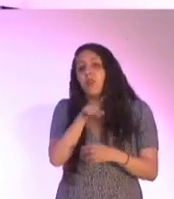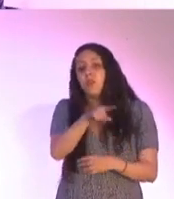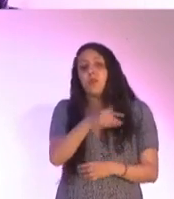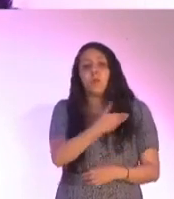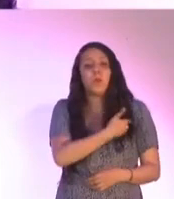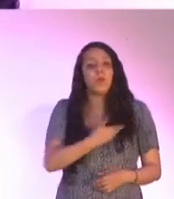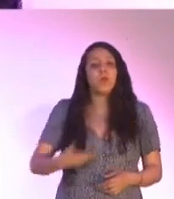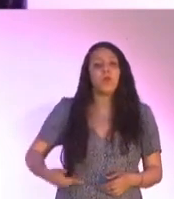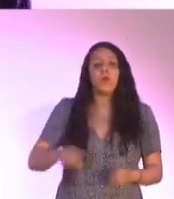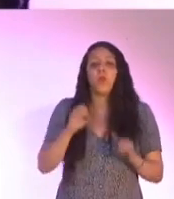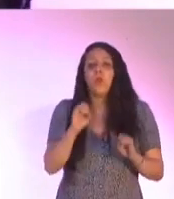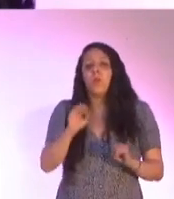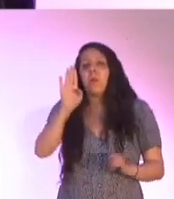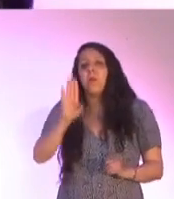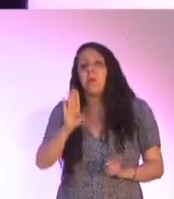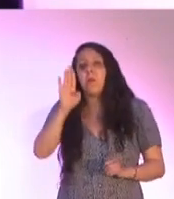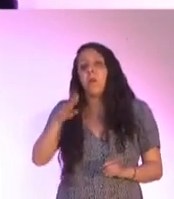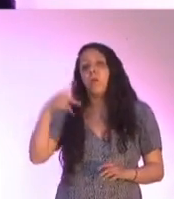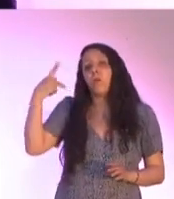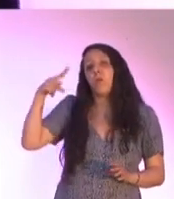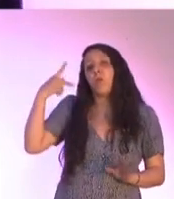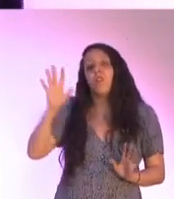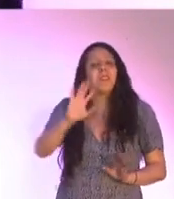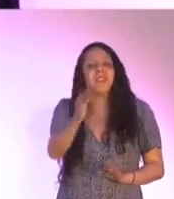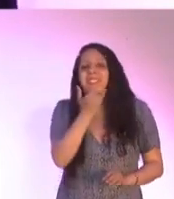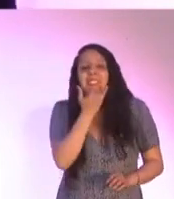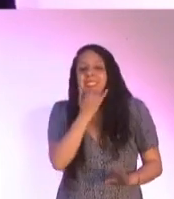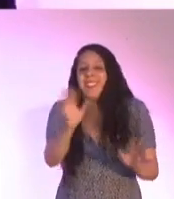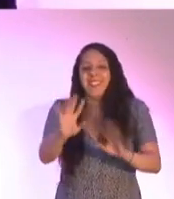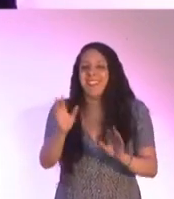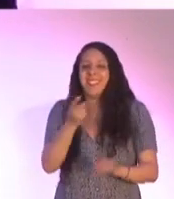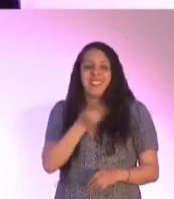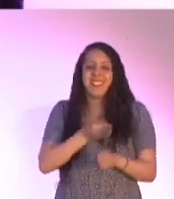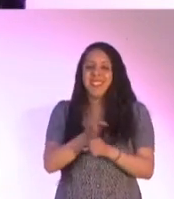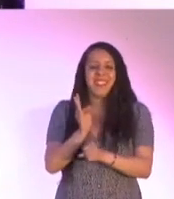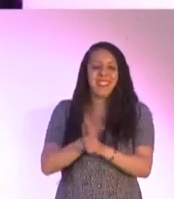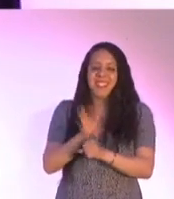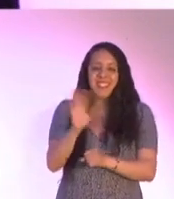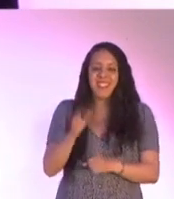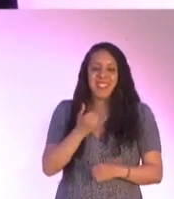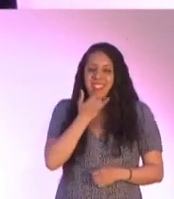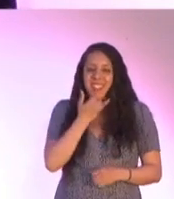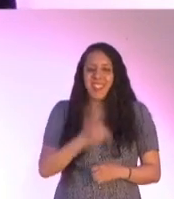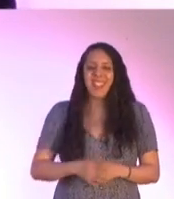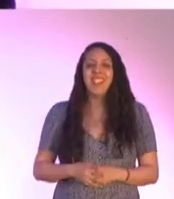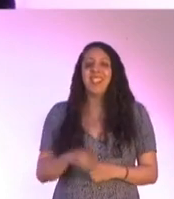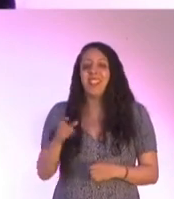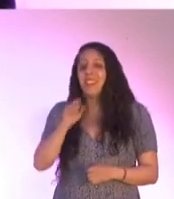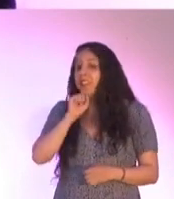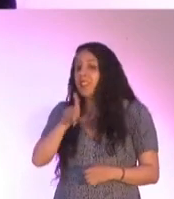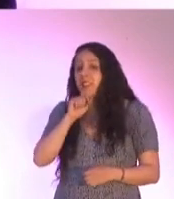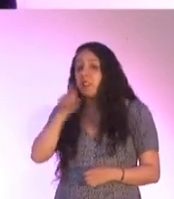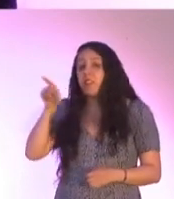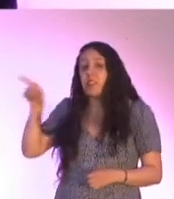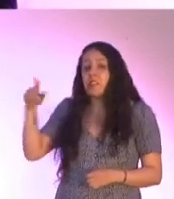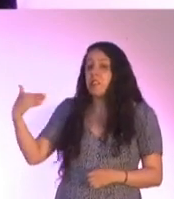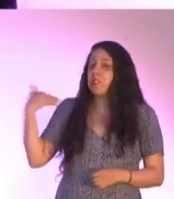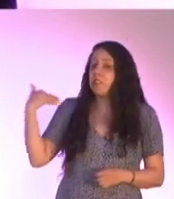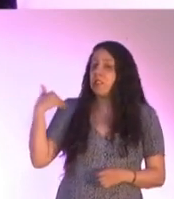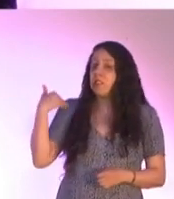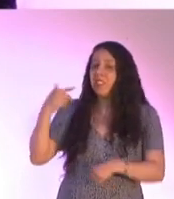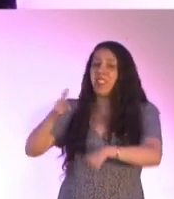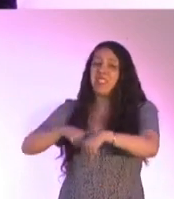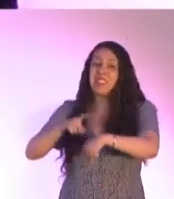entonces es un municipio bueno me estás diciendo que ya nos estamos quedando sin tiempo